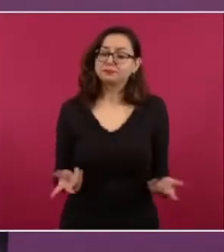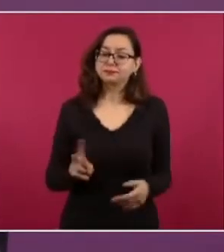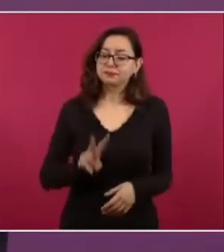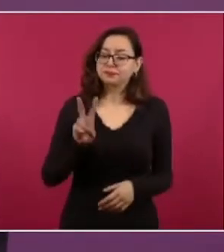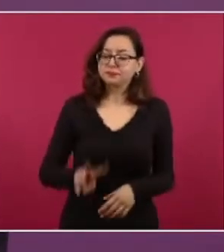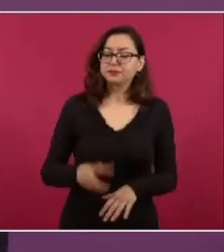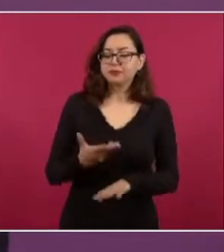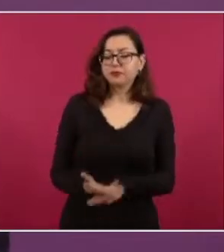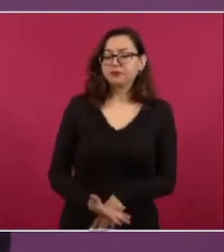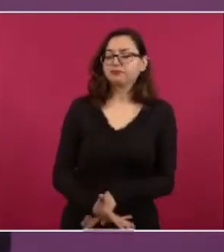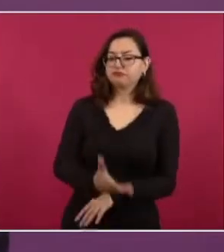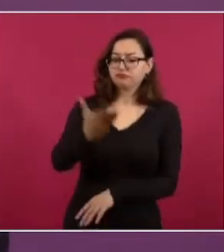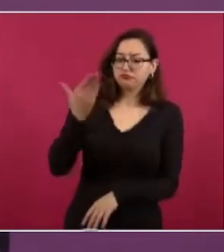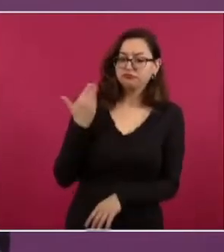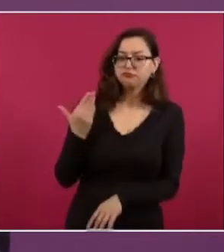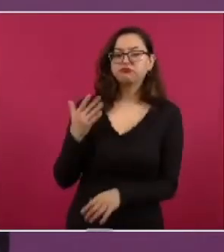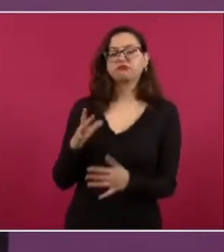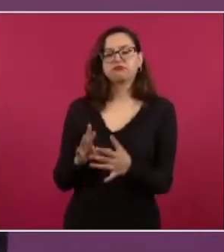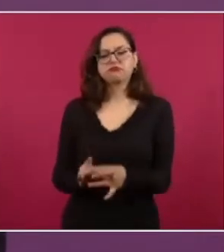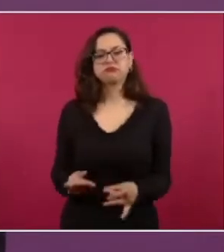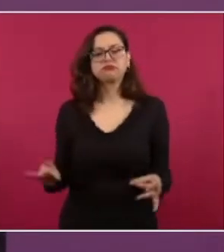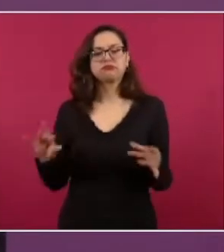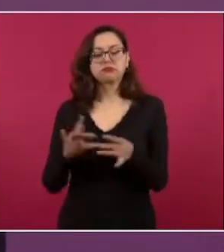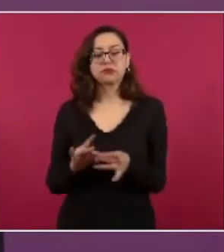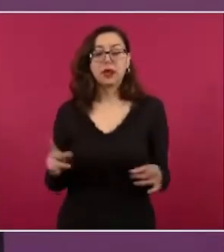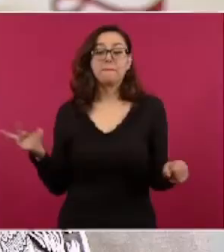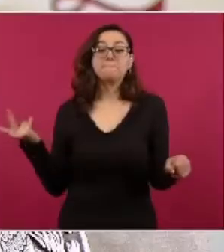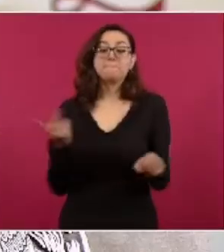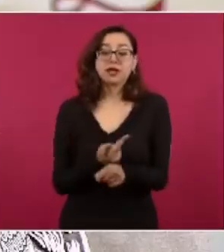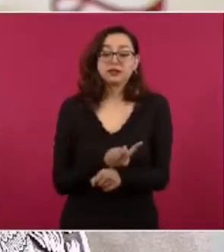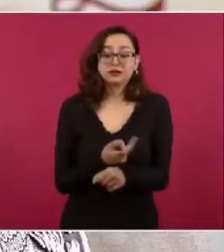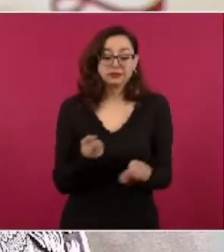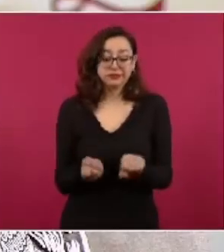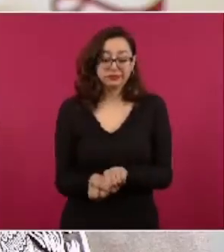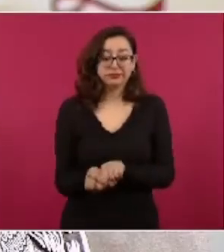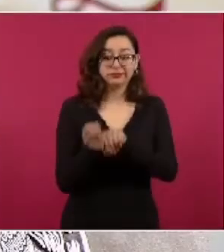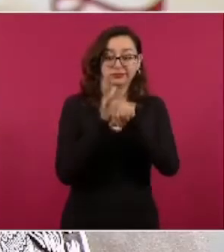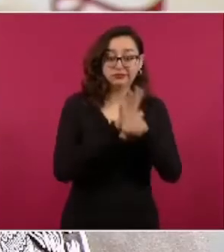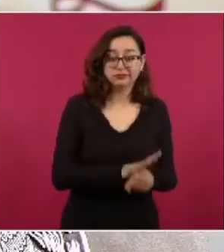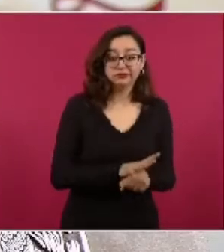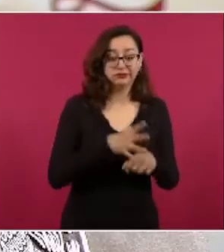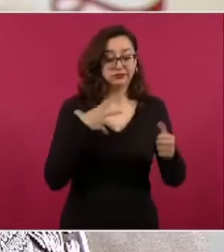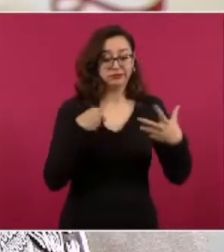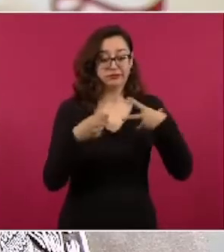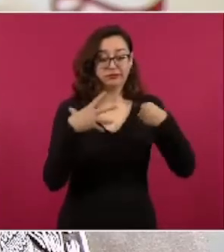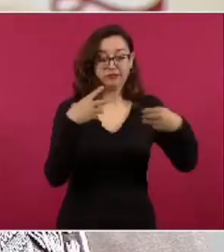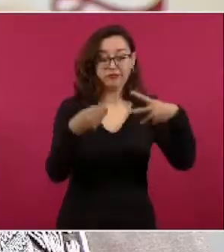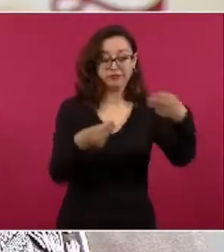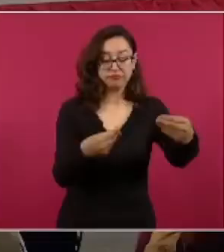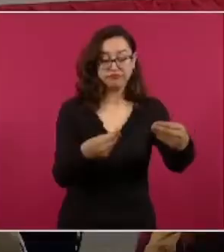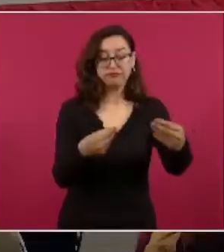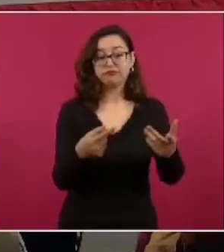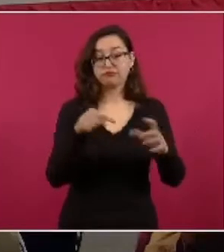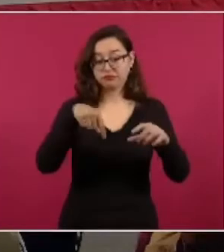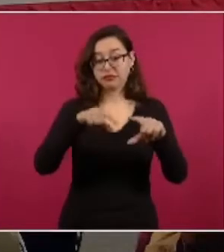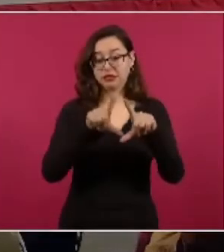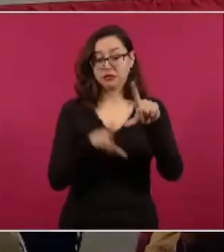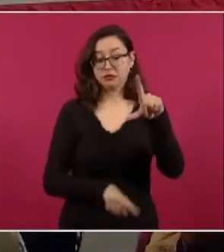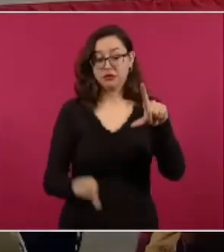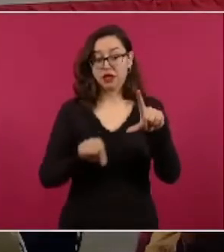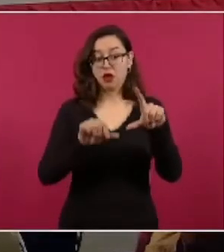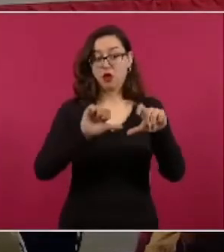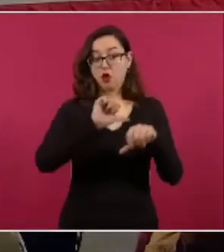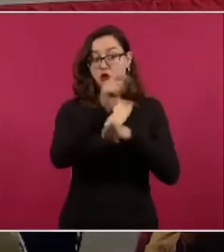vespertinas y en muchas otras ocasiones, la pandemia trajo consigo en México y en el mundo entero una reducción del